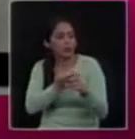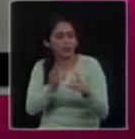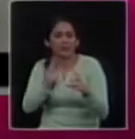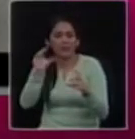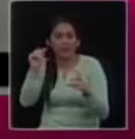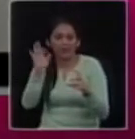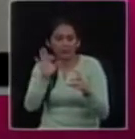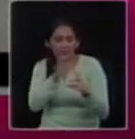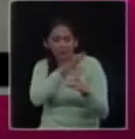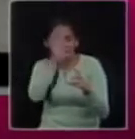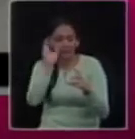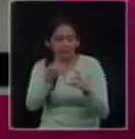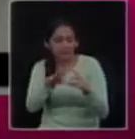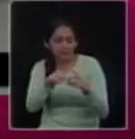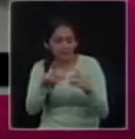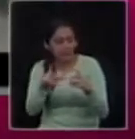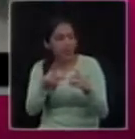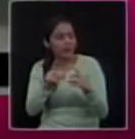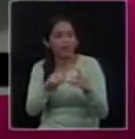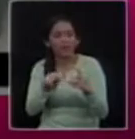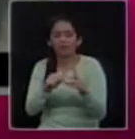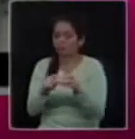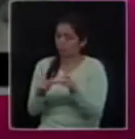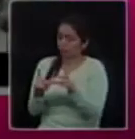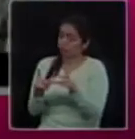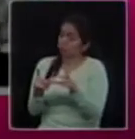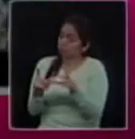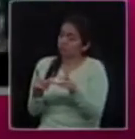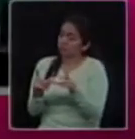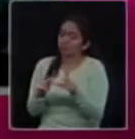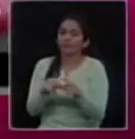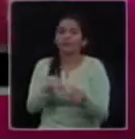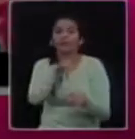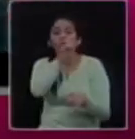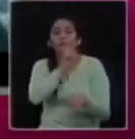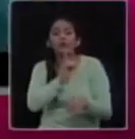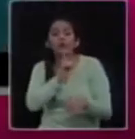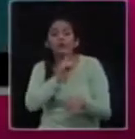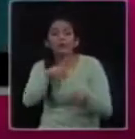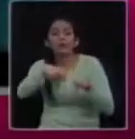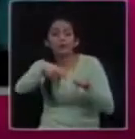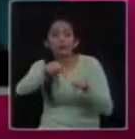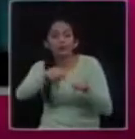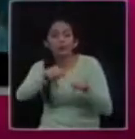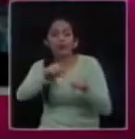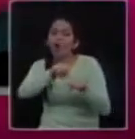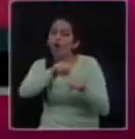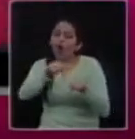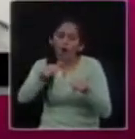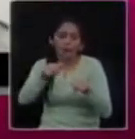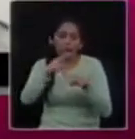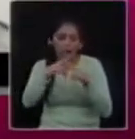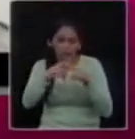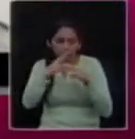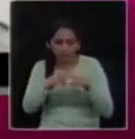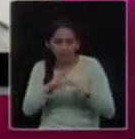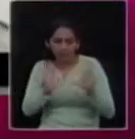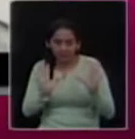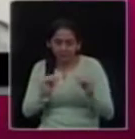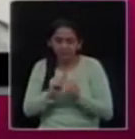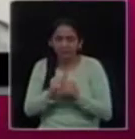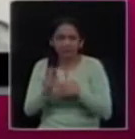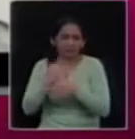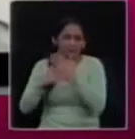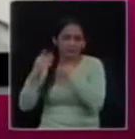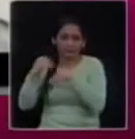Café Racer y las motos americanas, tipo Harley, se llaman Bobber. Es un estilo retro del año 50.